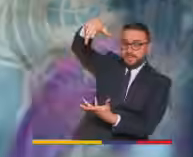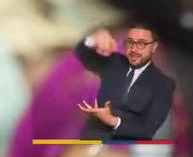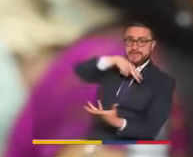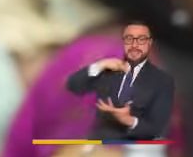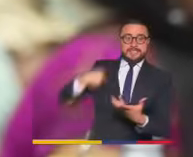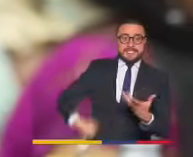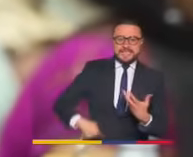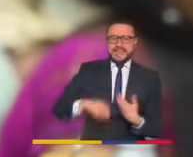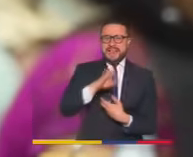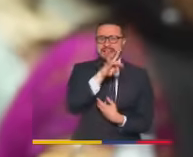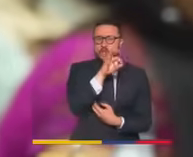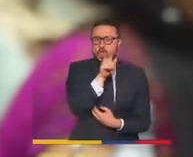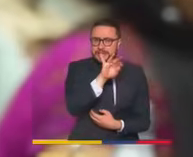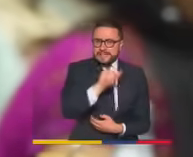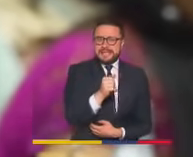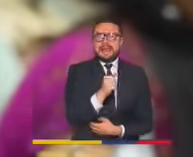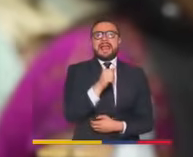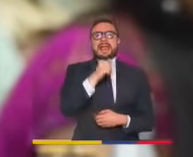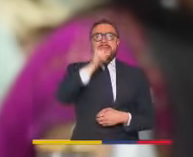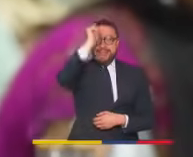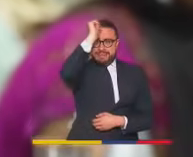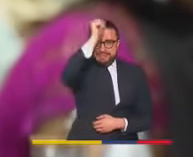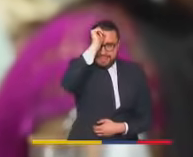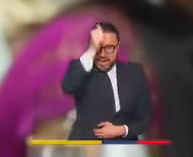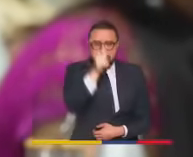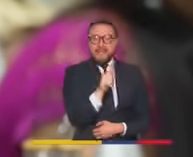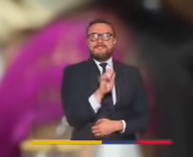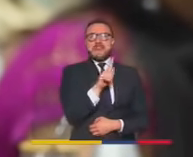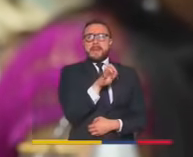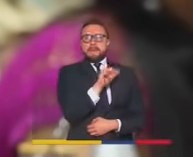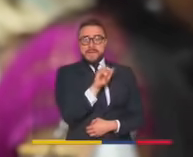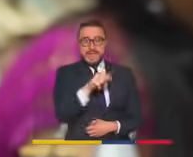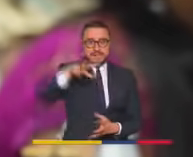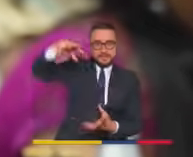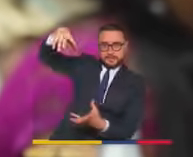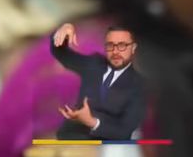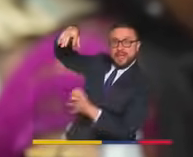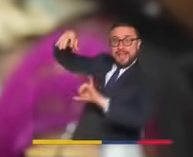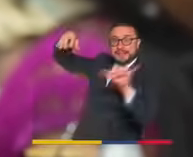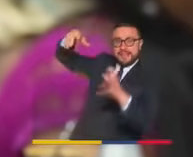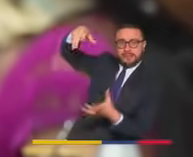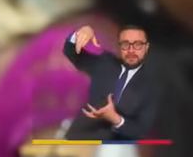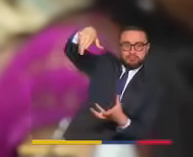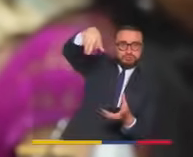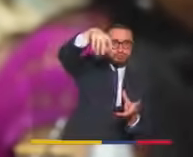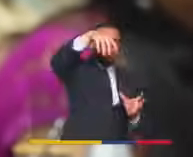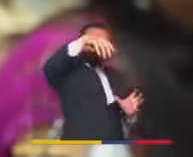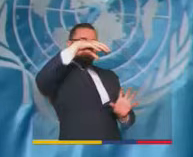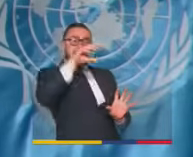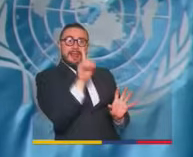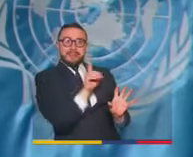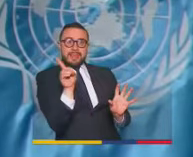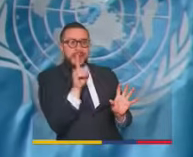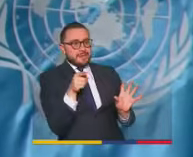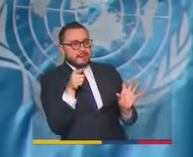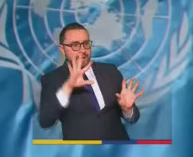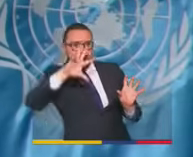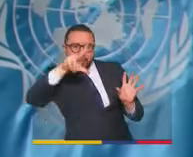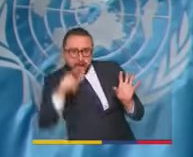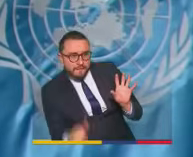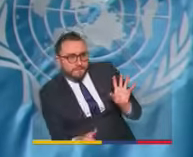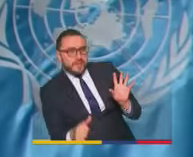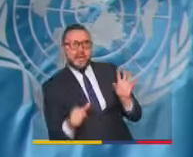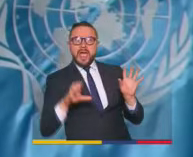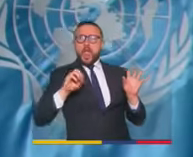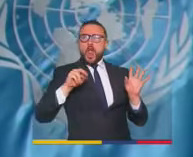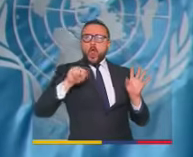India, Filipinas a mi izquierda del mapamundi y pongo a mi derecha el África, el